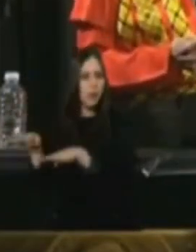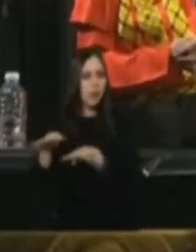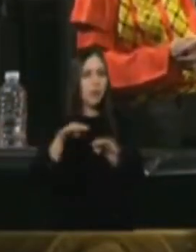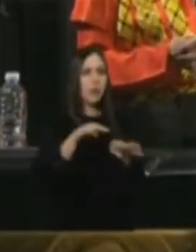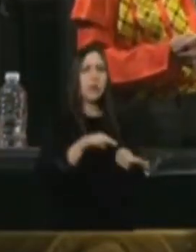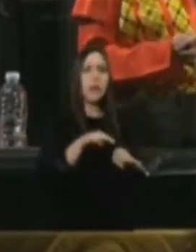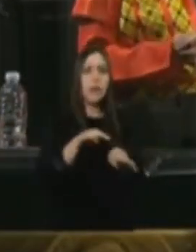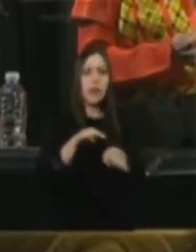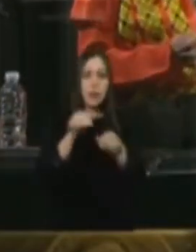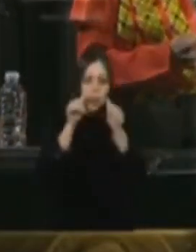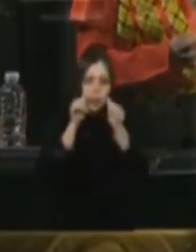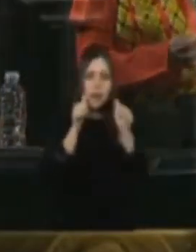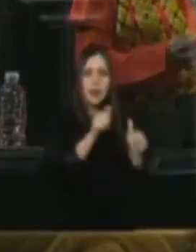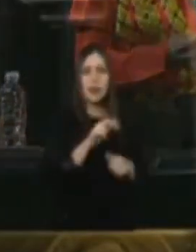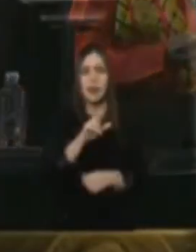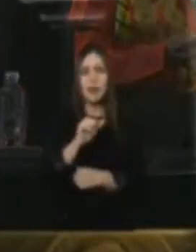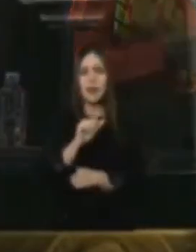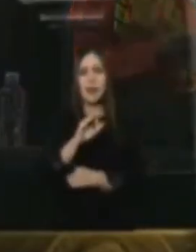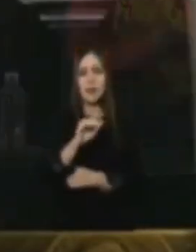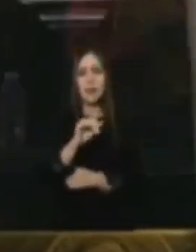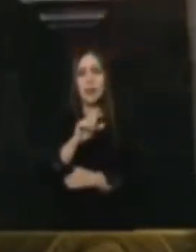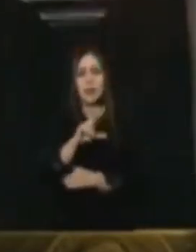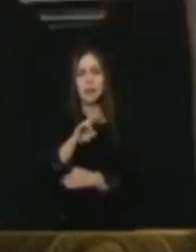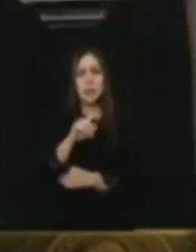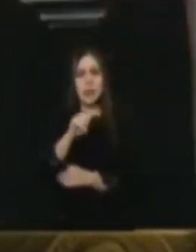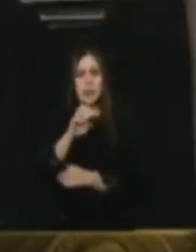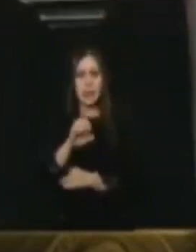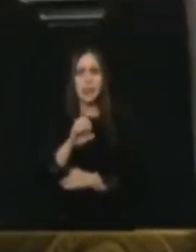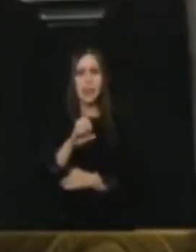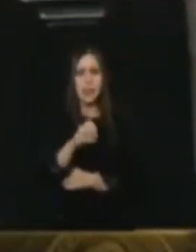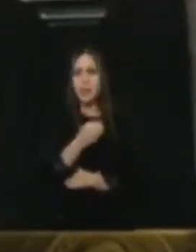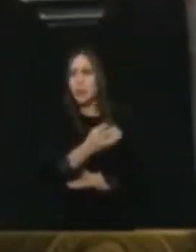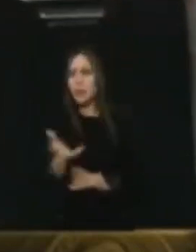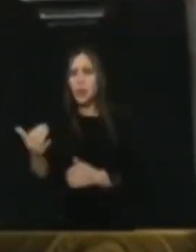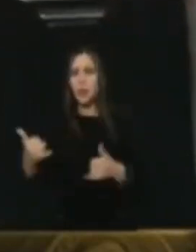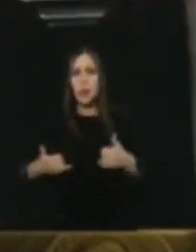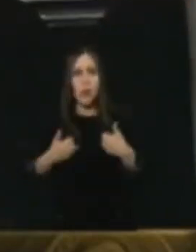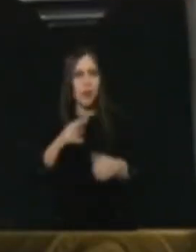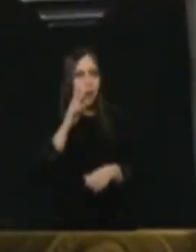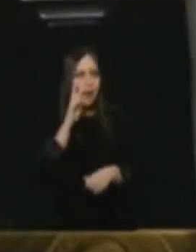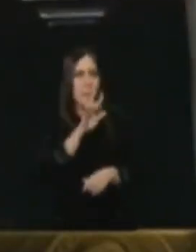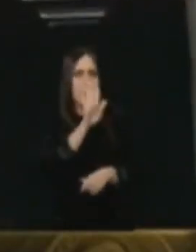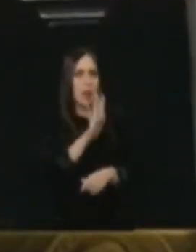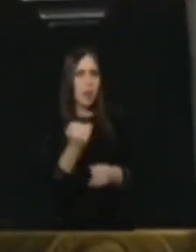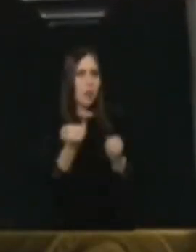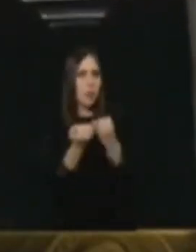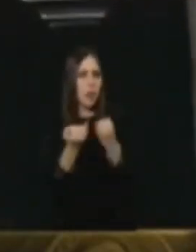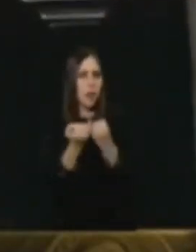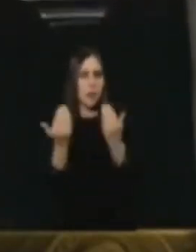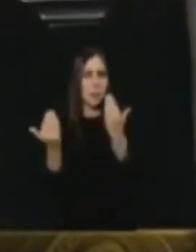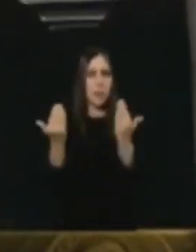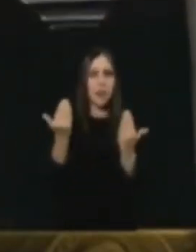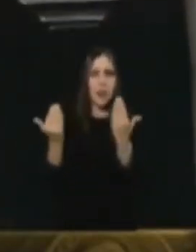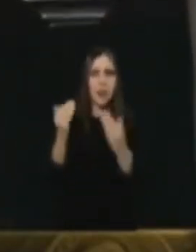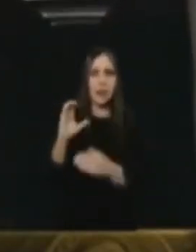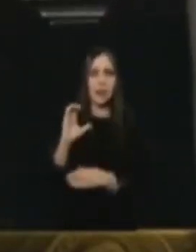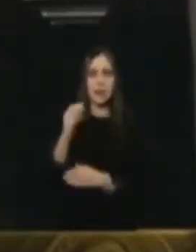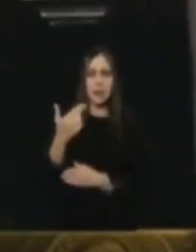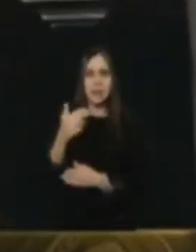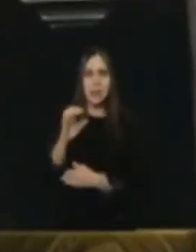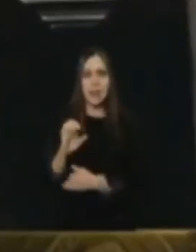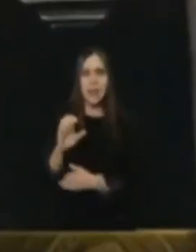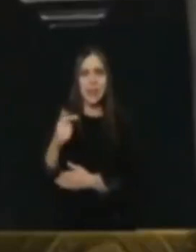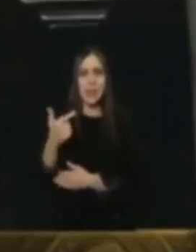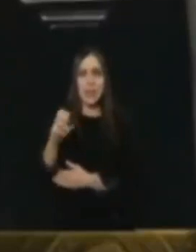los jóvenes de nuestro continente lo compararon a Che Guevara. A mis dos hijos